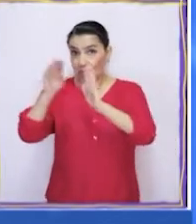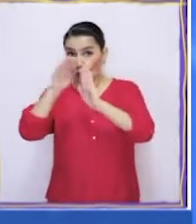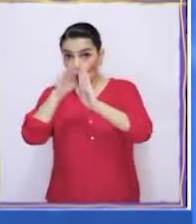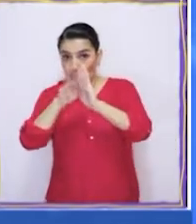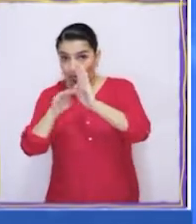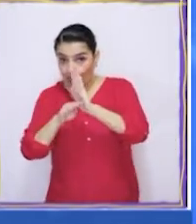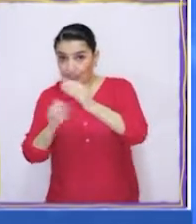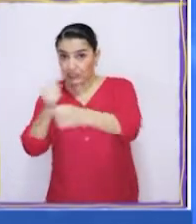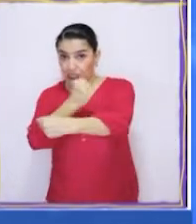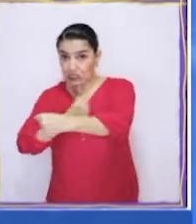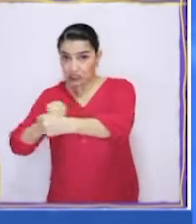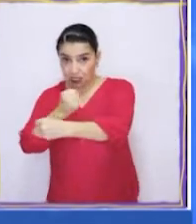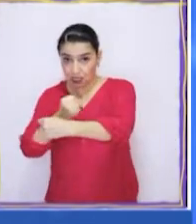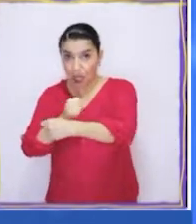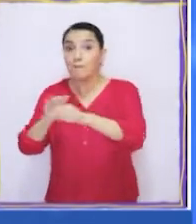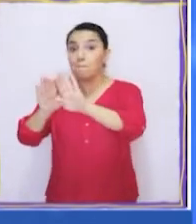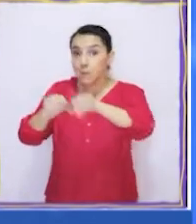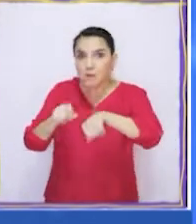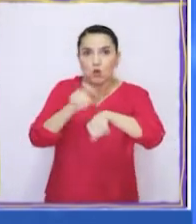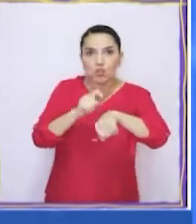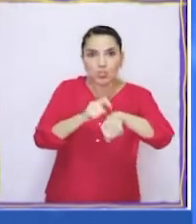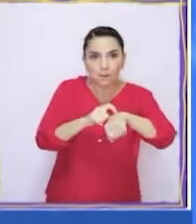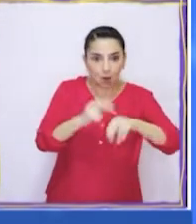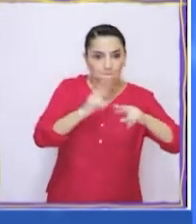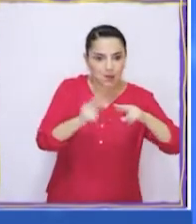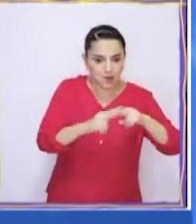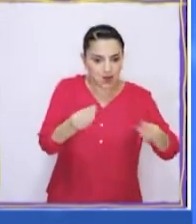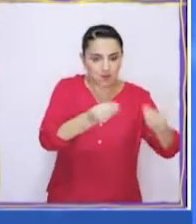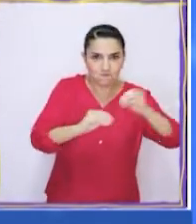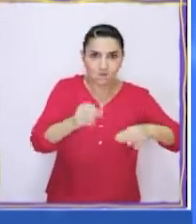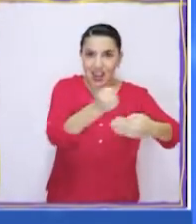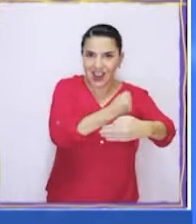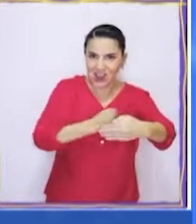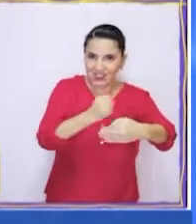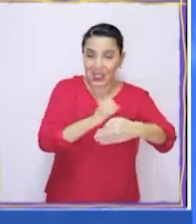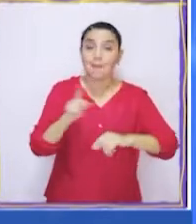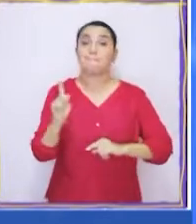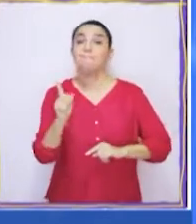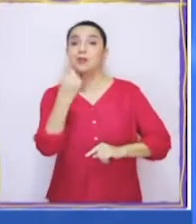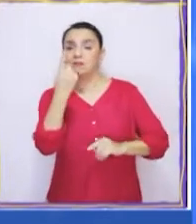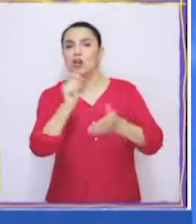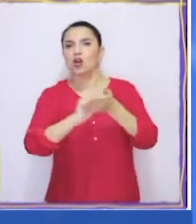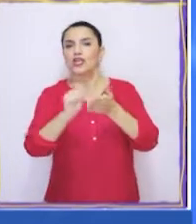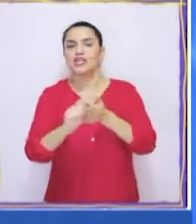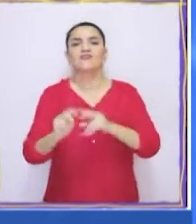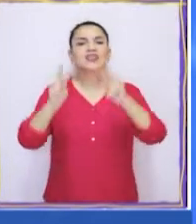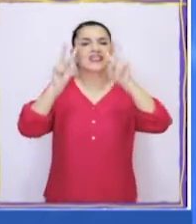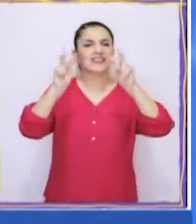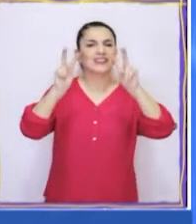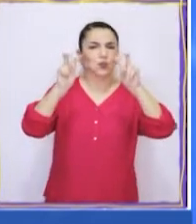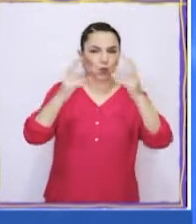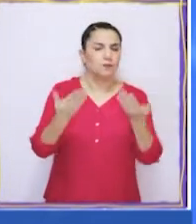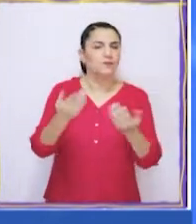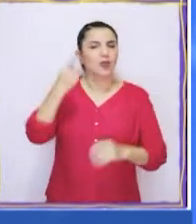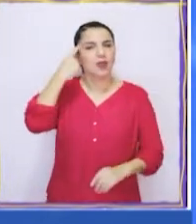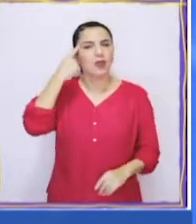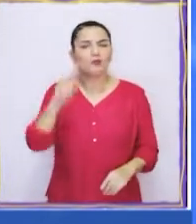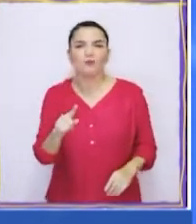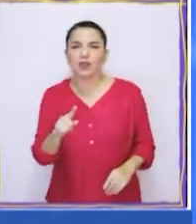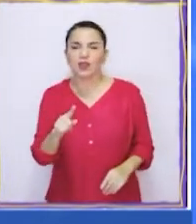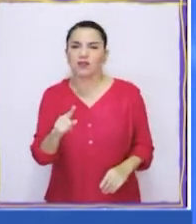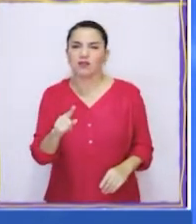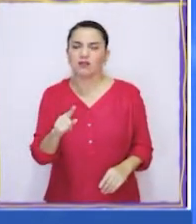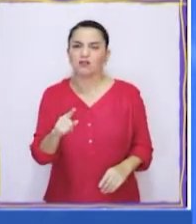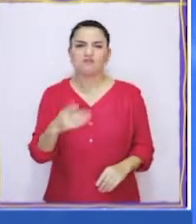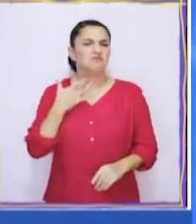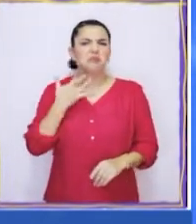receta y cocinando al mismo tiempo lo primero que tenemos que escribir es el título pero para